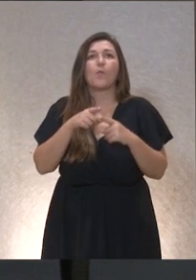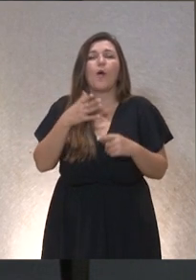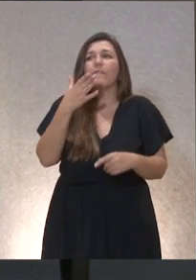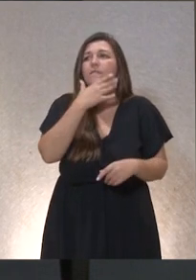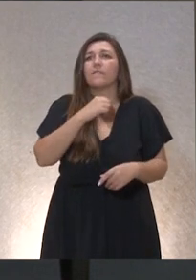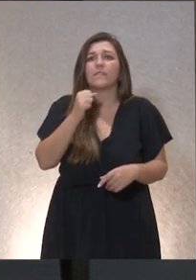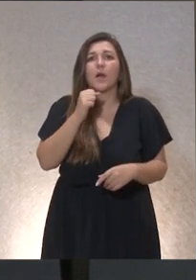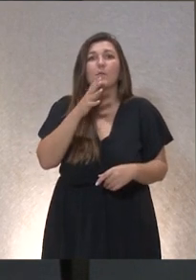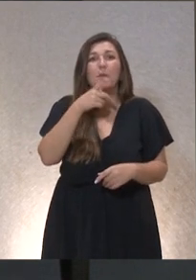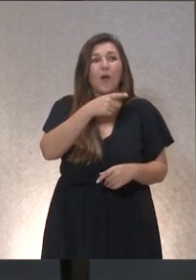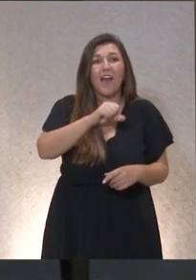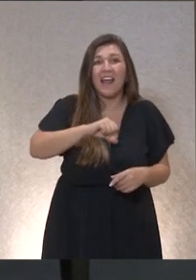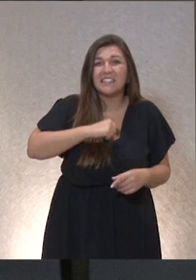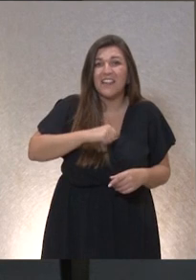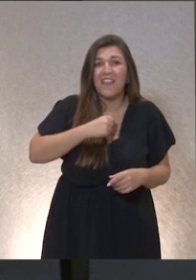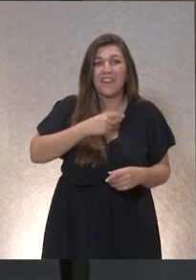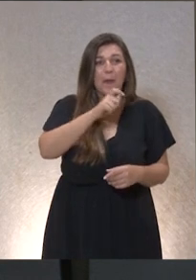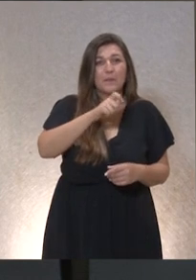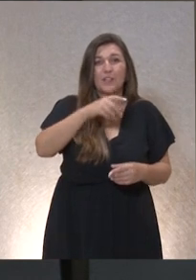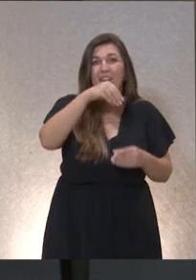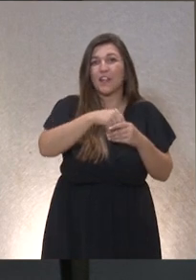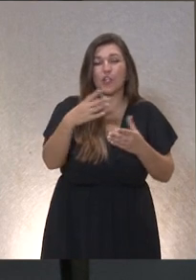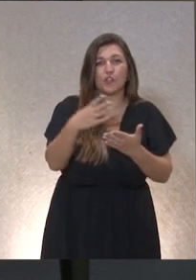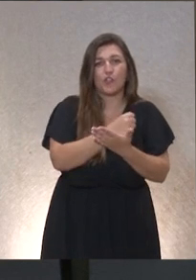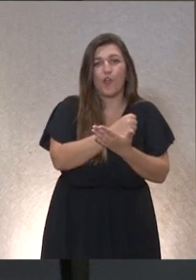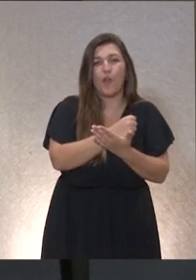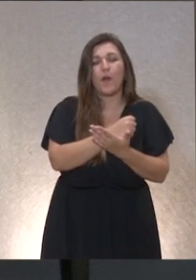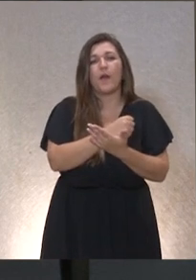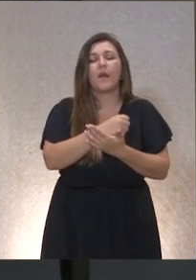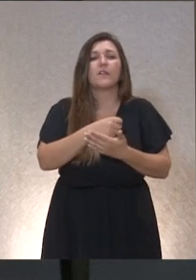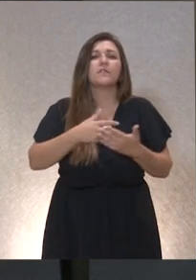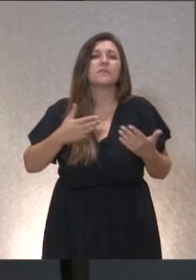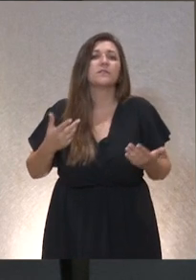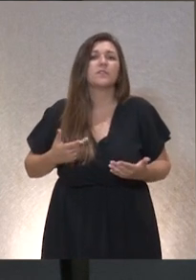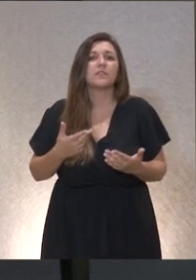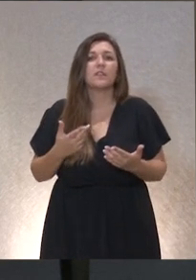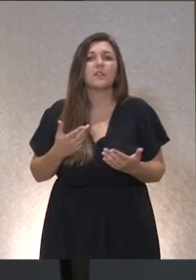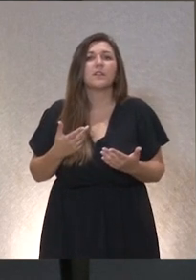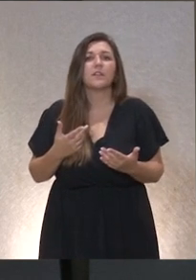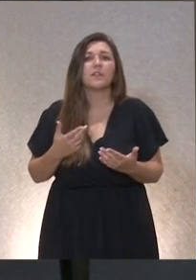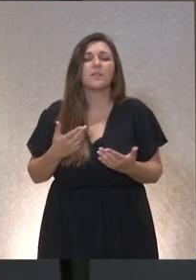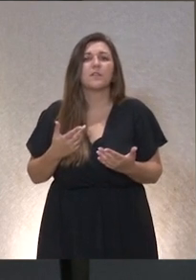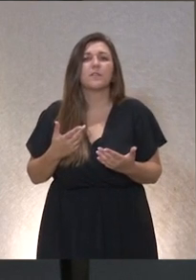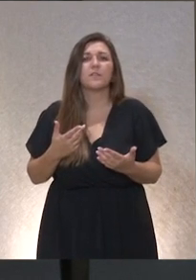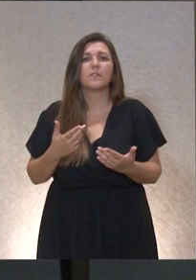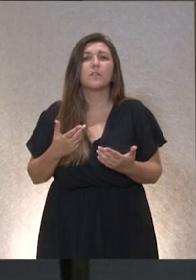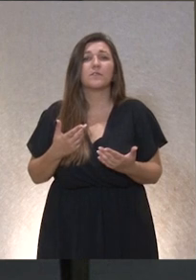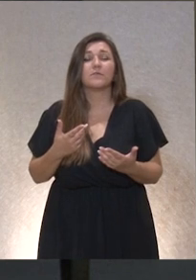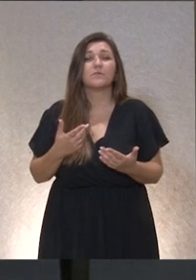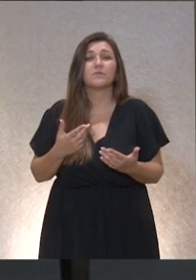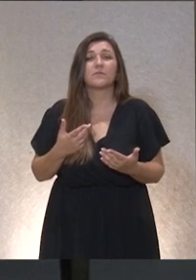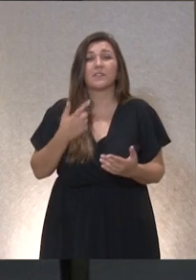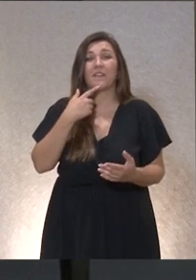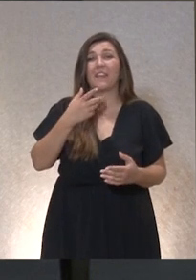los personales de nuestra residencia Eh puede parecer que estar en una habitación eh privarnos de ciertas cosas fue lo que pasó en